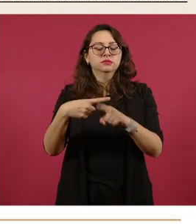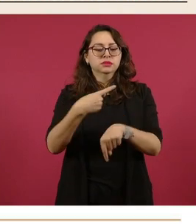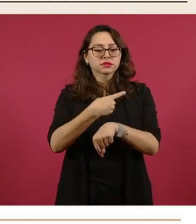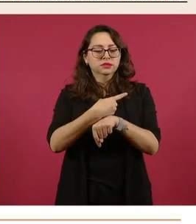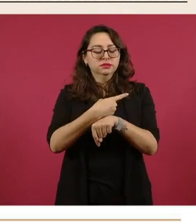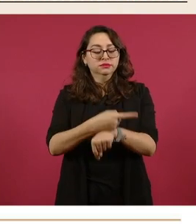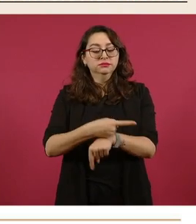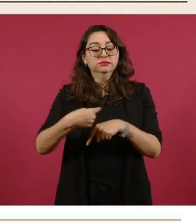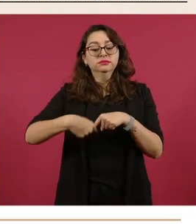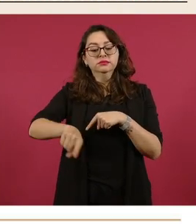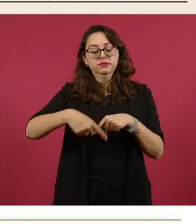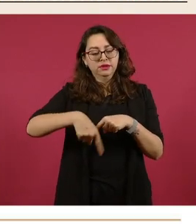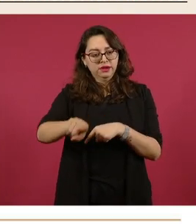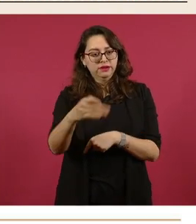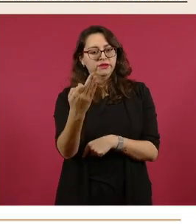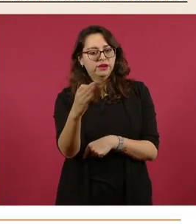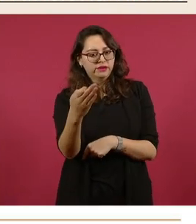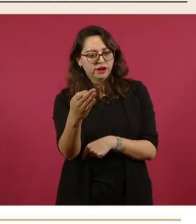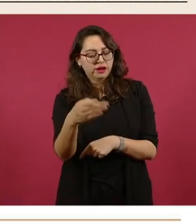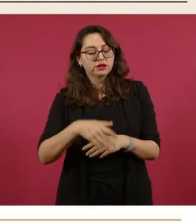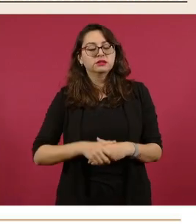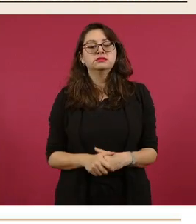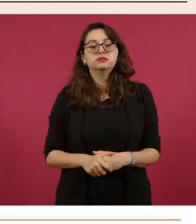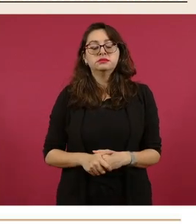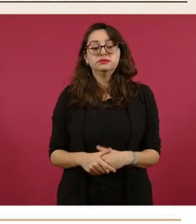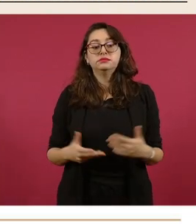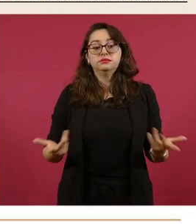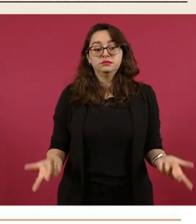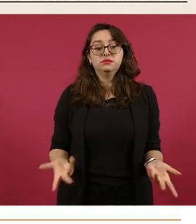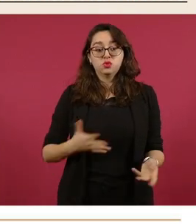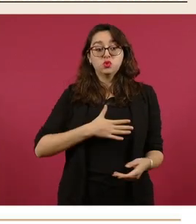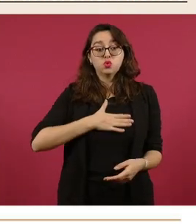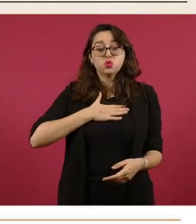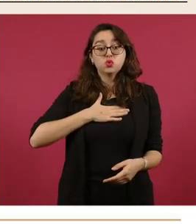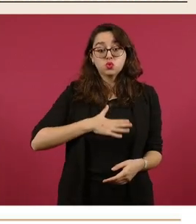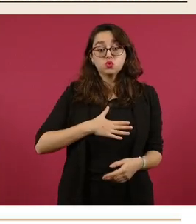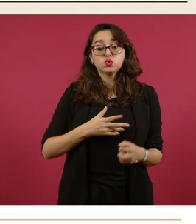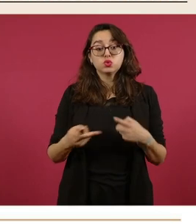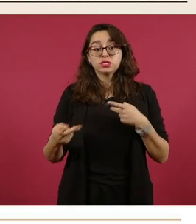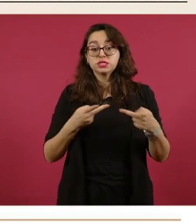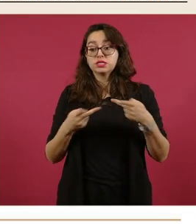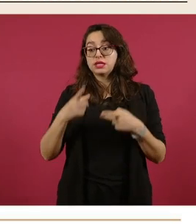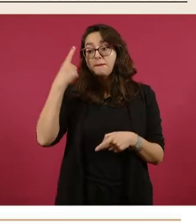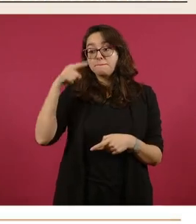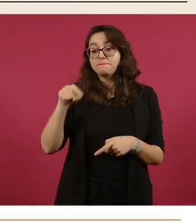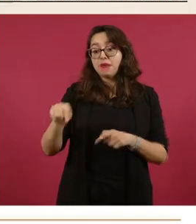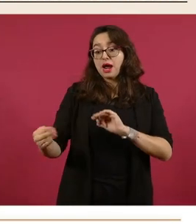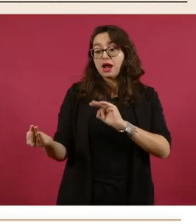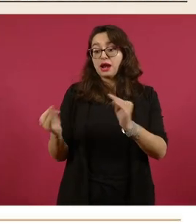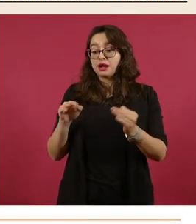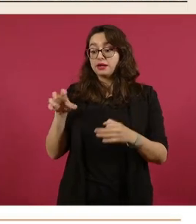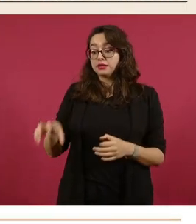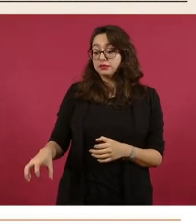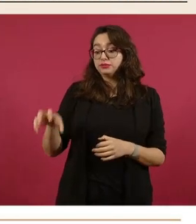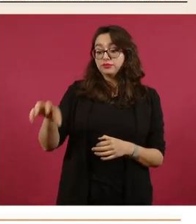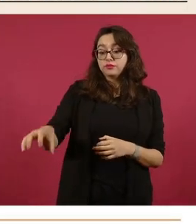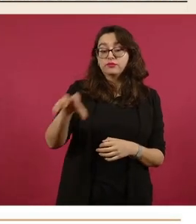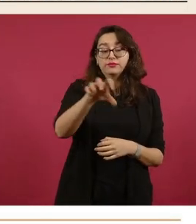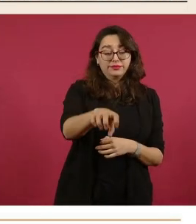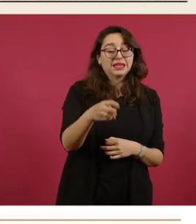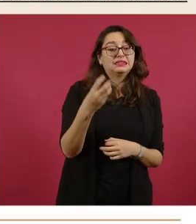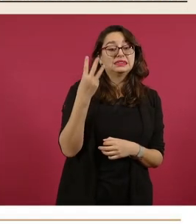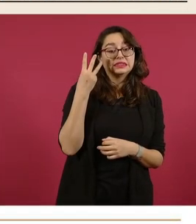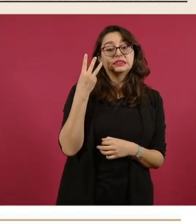de febrero de este año. En la justicia, el plan de justicia de los pueblos, Temacapulín, Acacico y